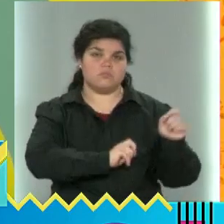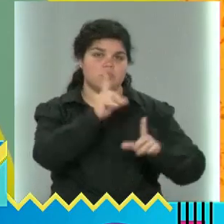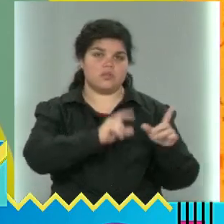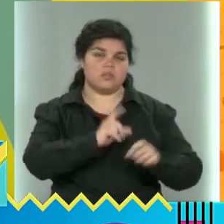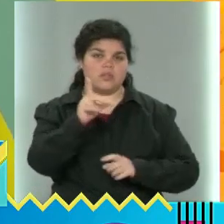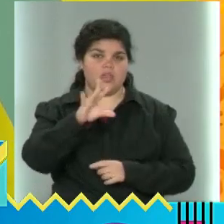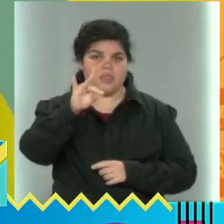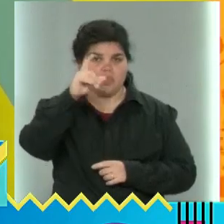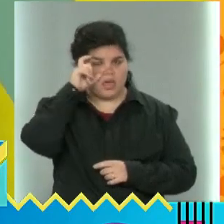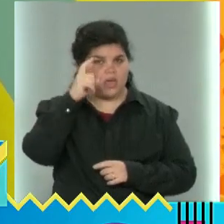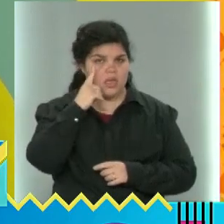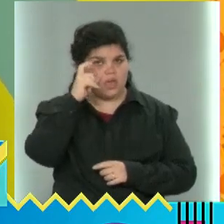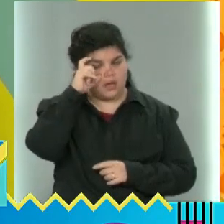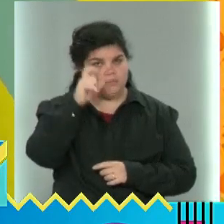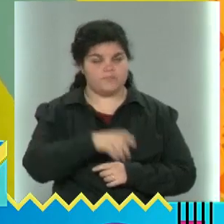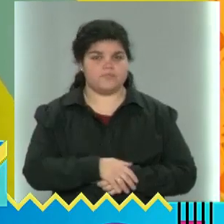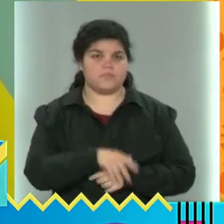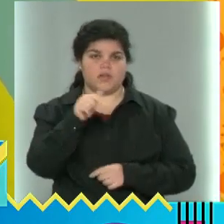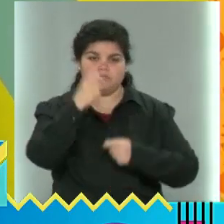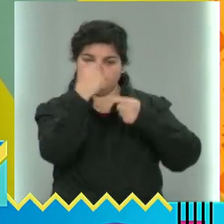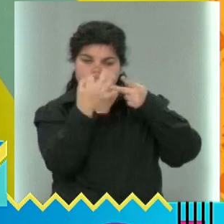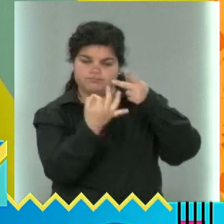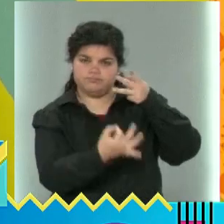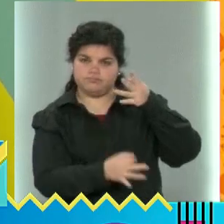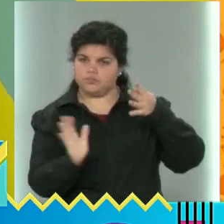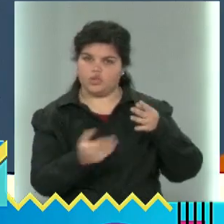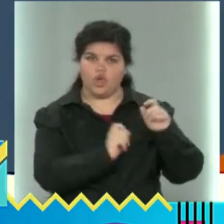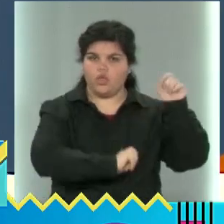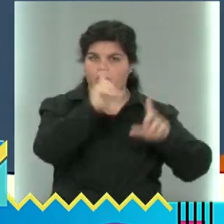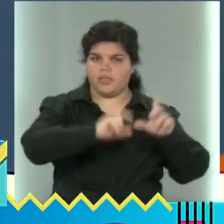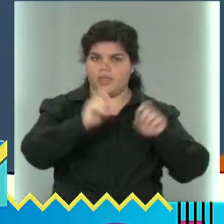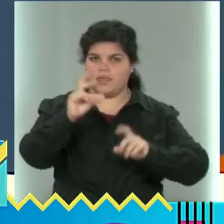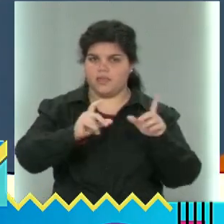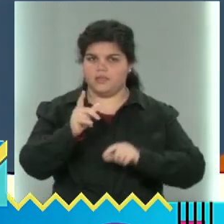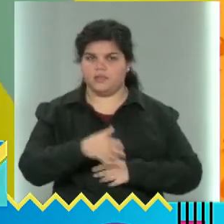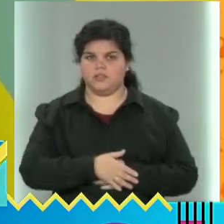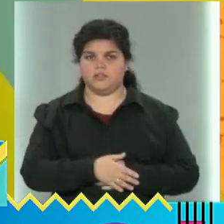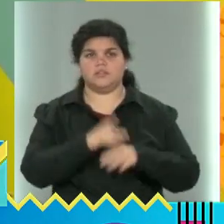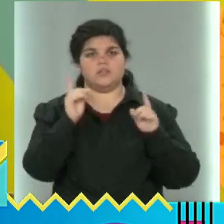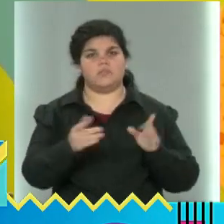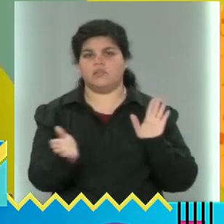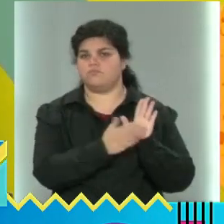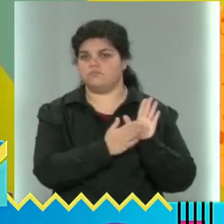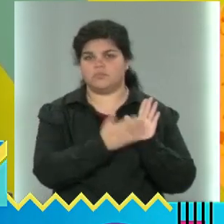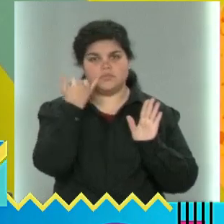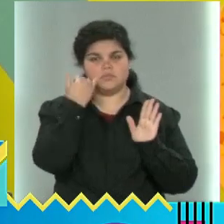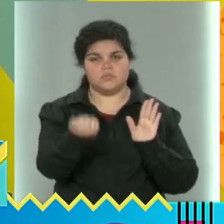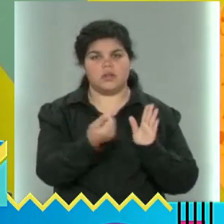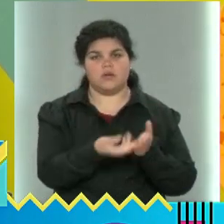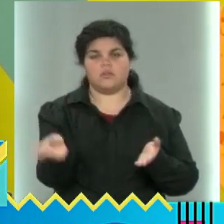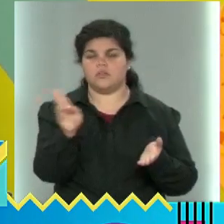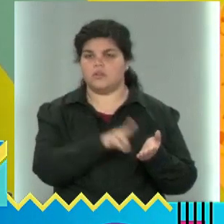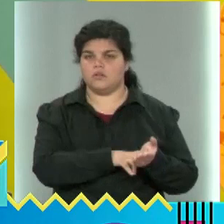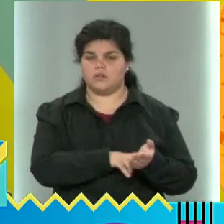DEIE, con toda la rigurosidad que tiene estadística y con lo que ha sido demostrar nuevamente, volver a